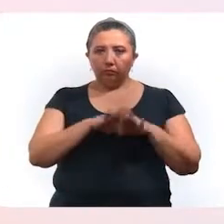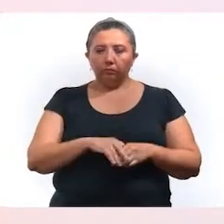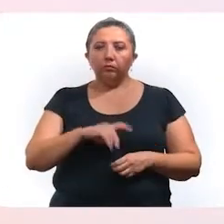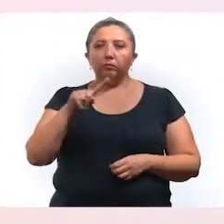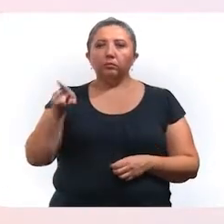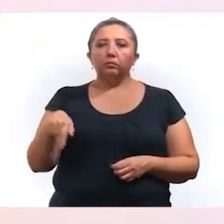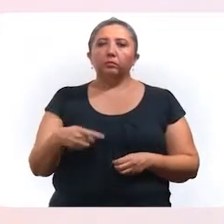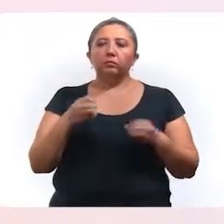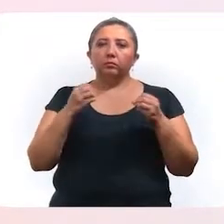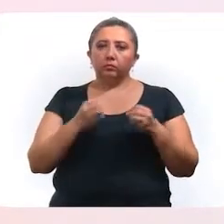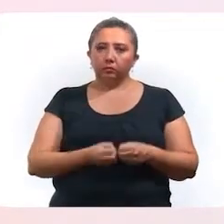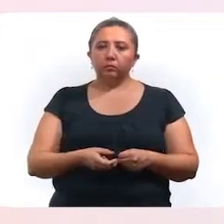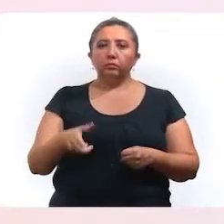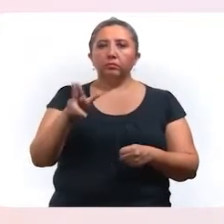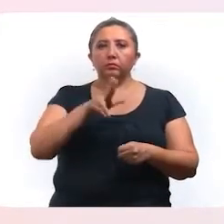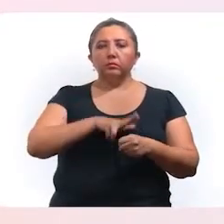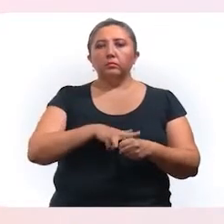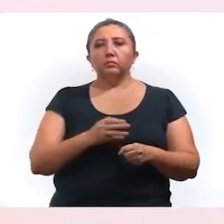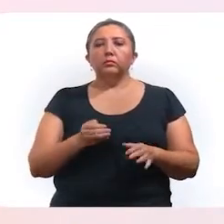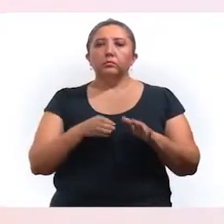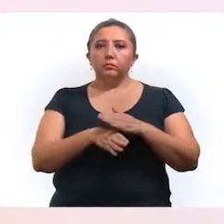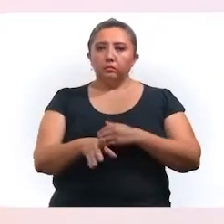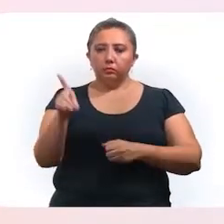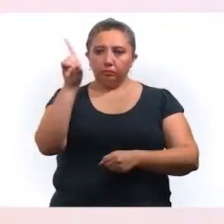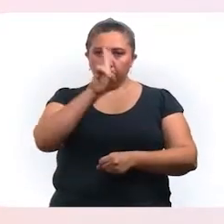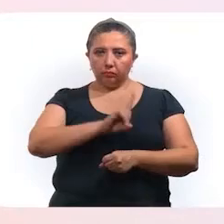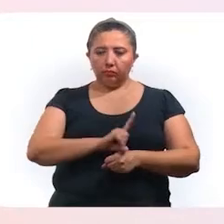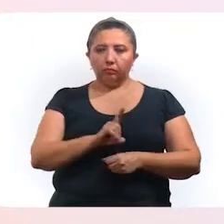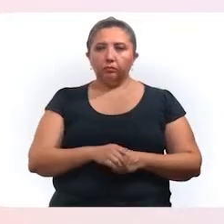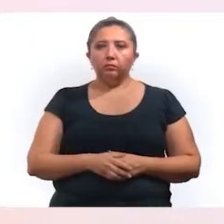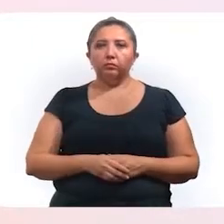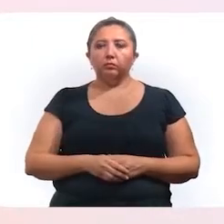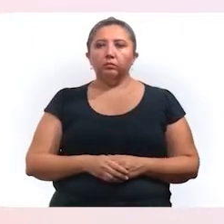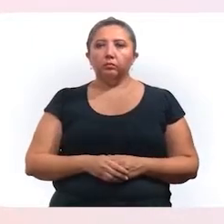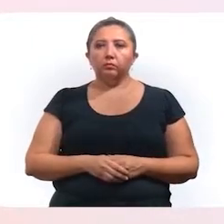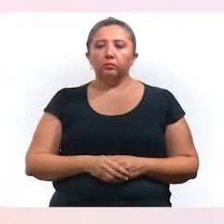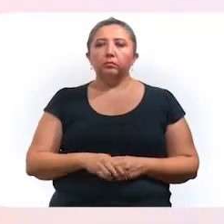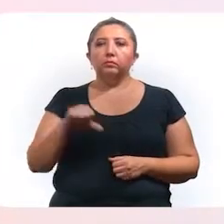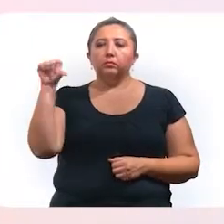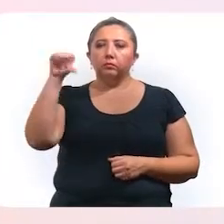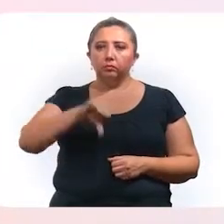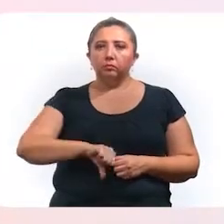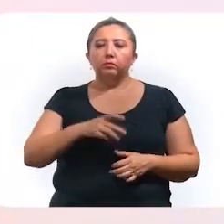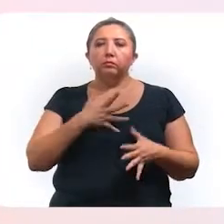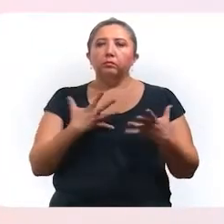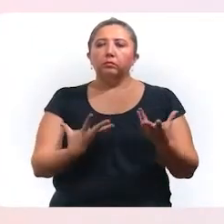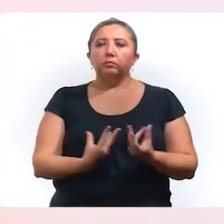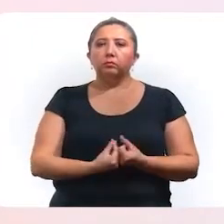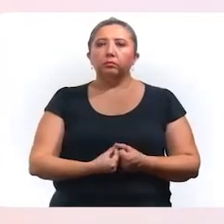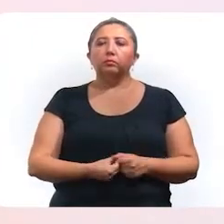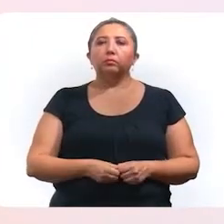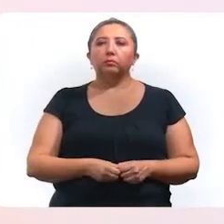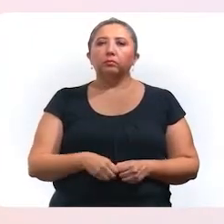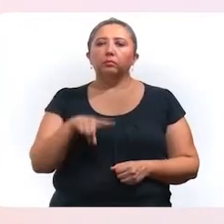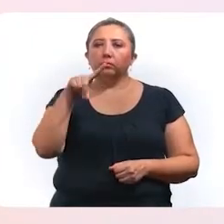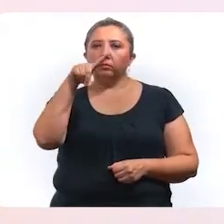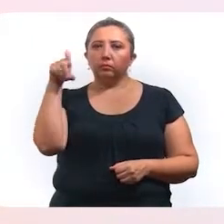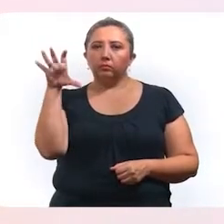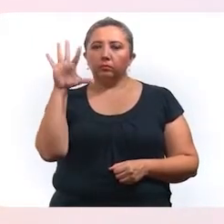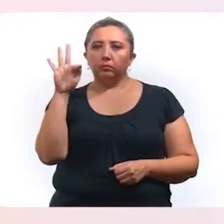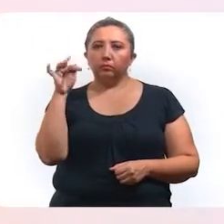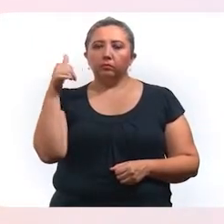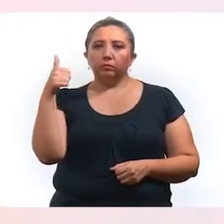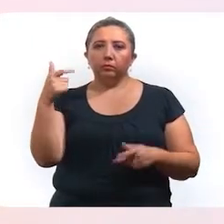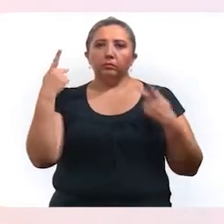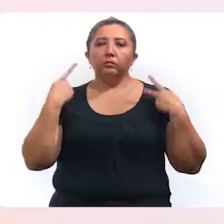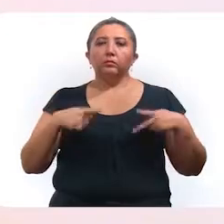más importantes son la ocupación hospitalaria y los ingresos diarios. El día de hoy tenemos